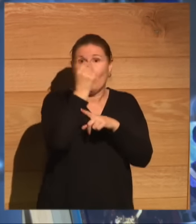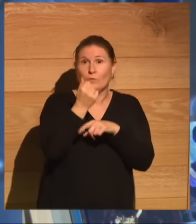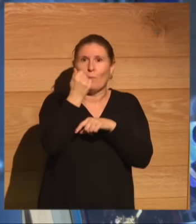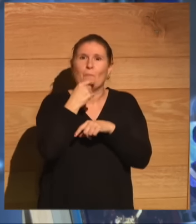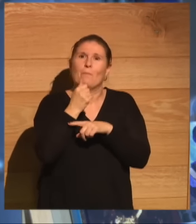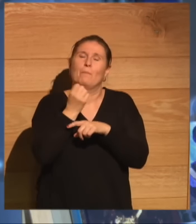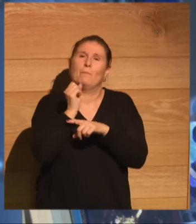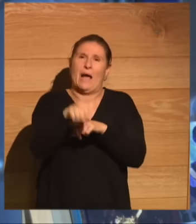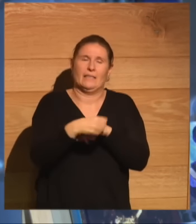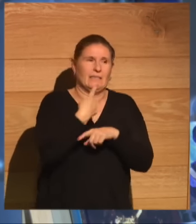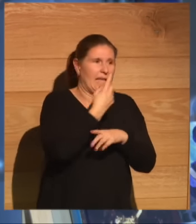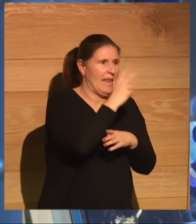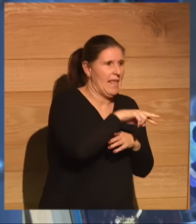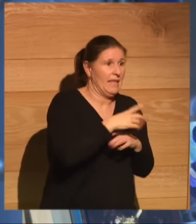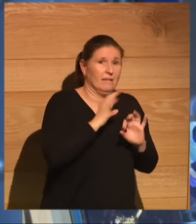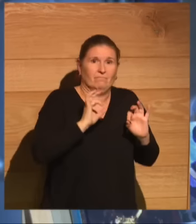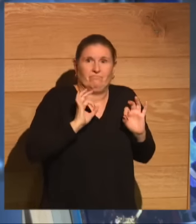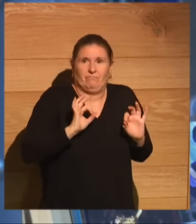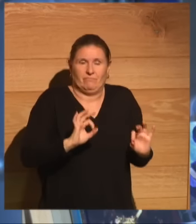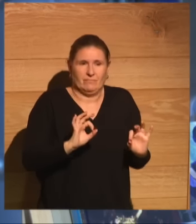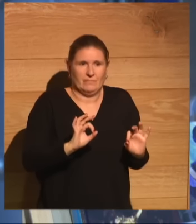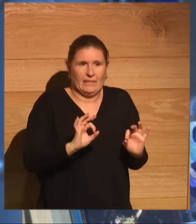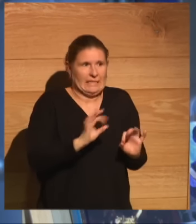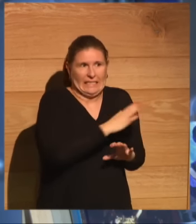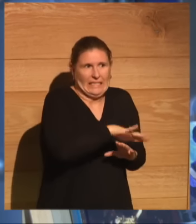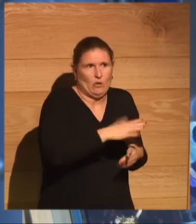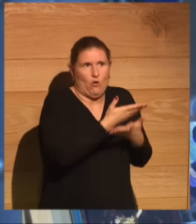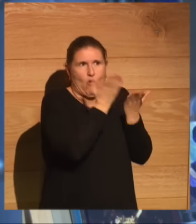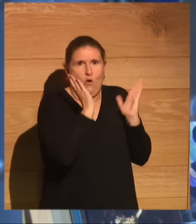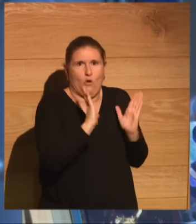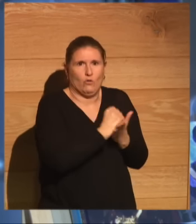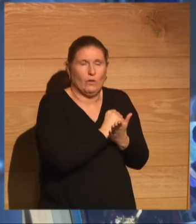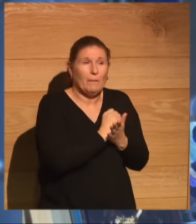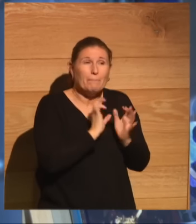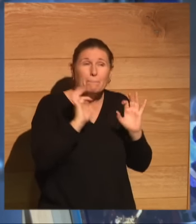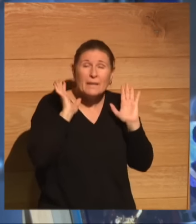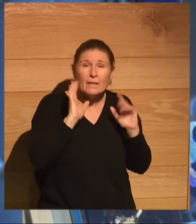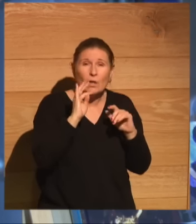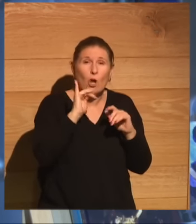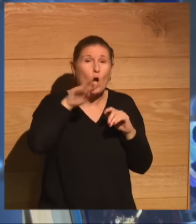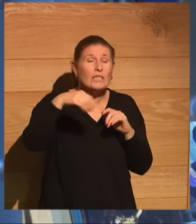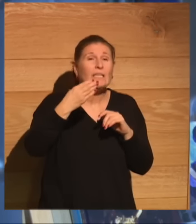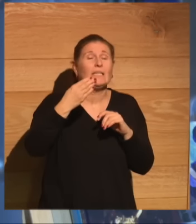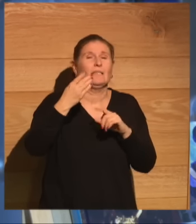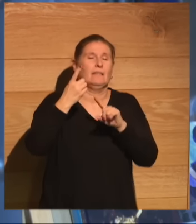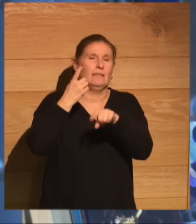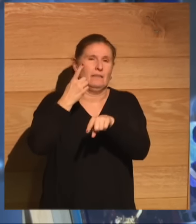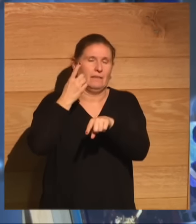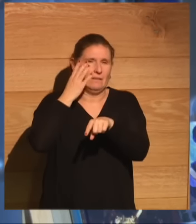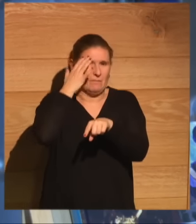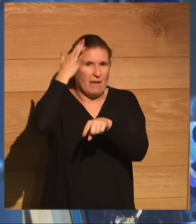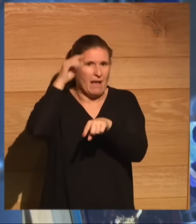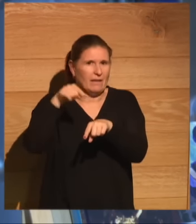la definición prácticamente del niño universal. Pero Tim Burton salen muy poquitos, porque él tiene pues, un cerebro